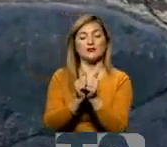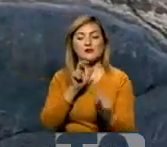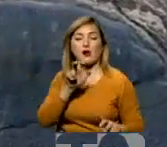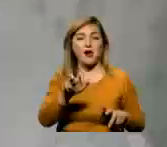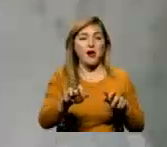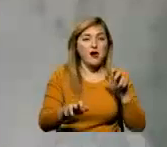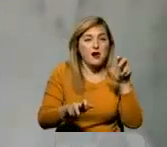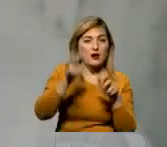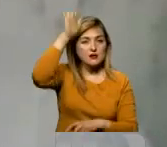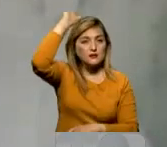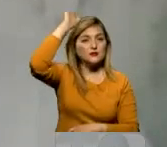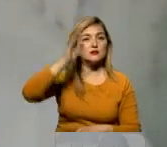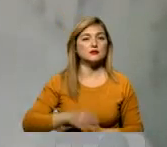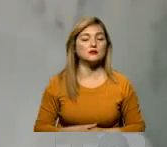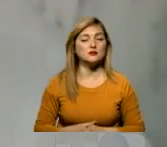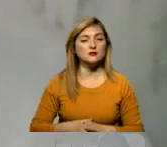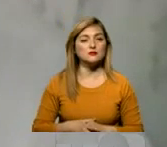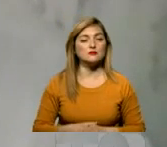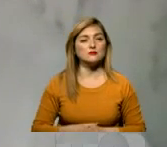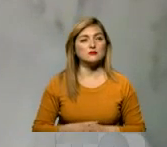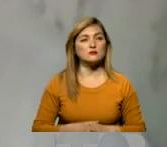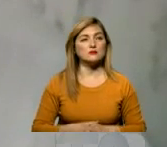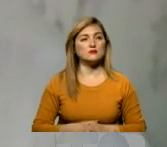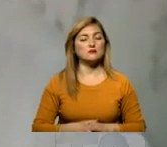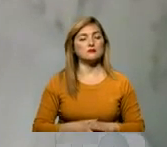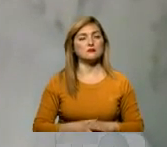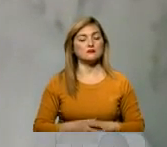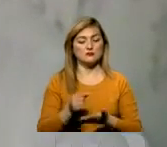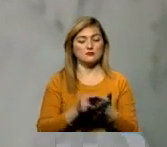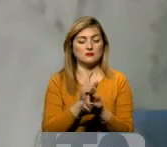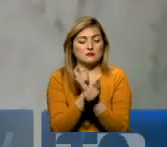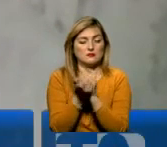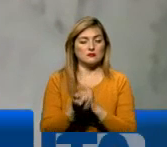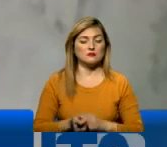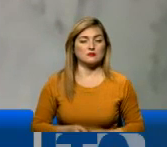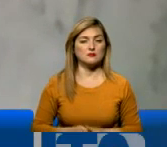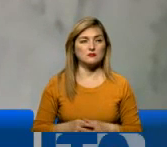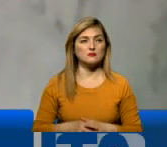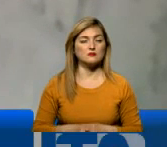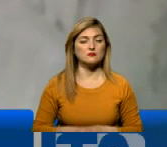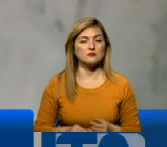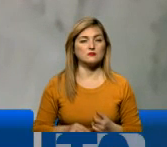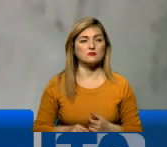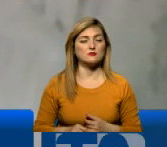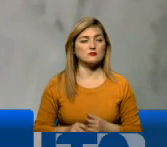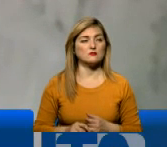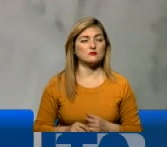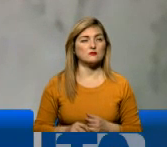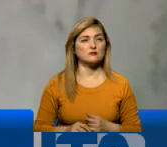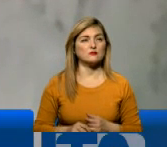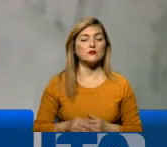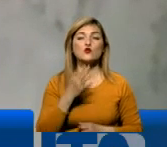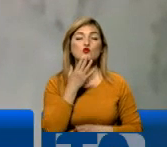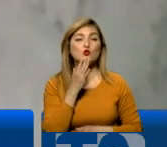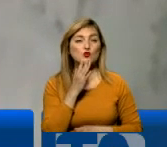marina. Deterioro de salud como tal, no. Son cambios genéticos, condiciones genéticas que se presentan, ¿no? O por ejemplo, la